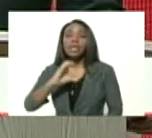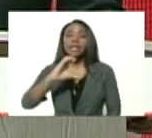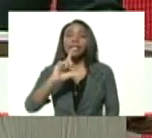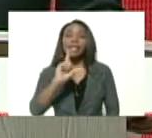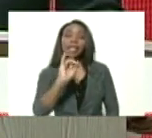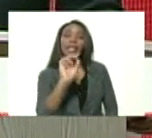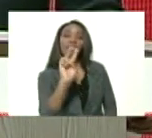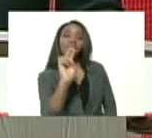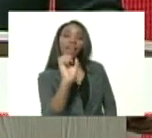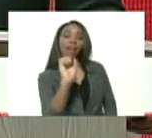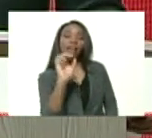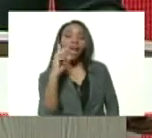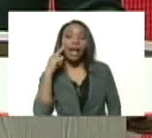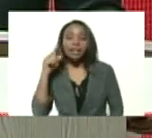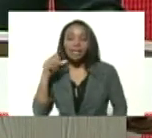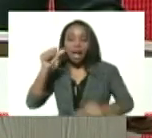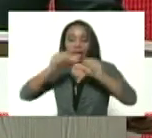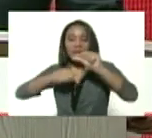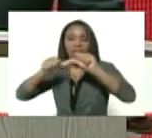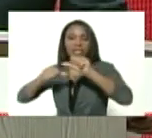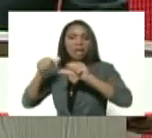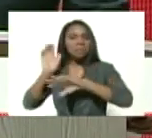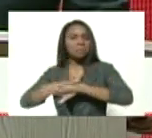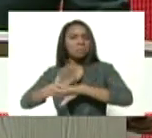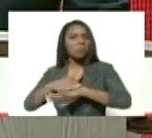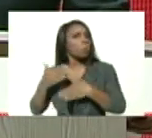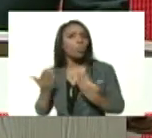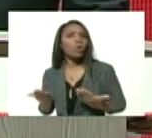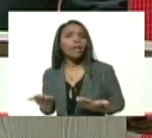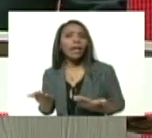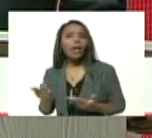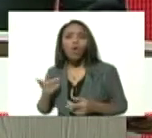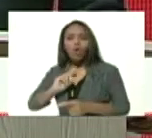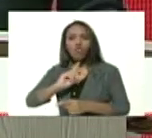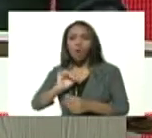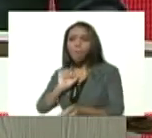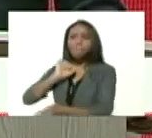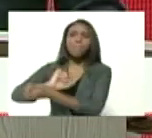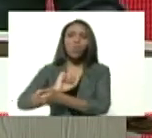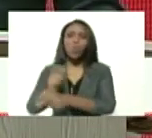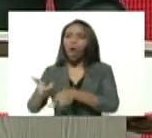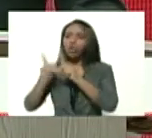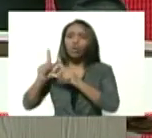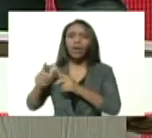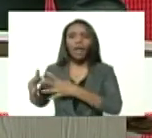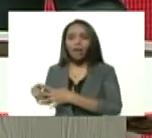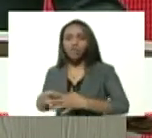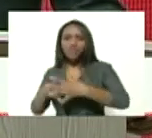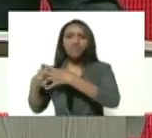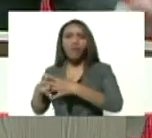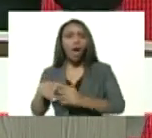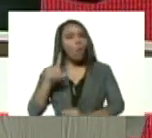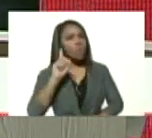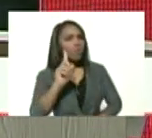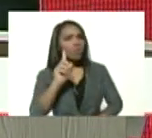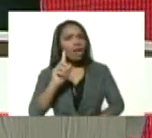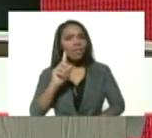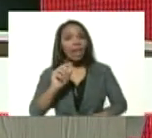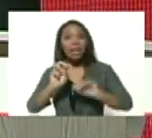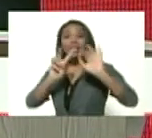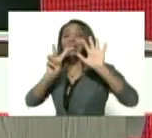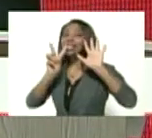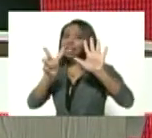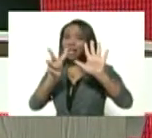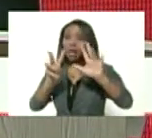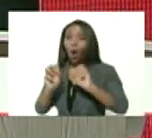Cordones estaba en esas listas, ¿por qué no fue detenido por las autoridades norteamericanas en una de las